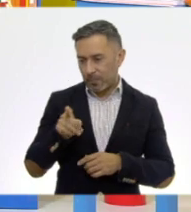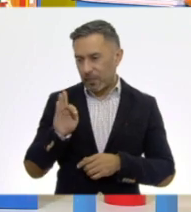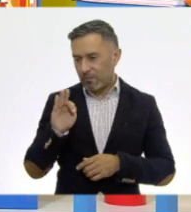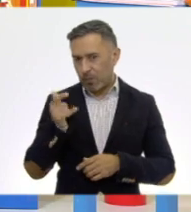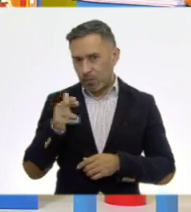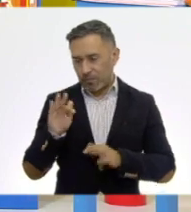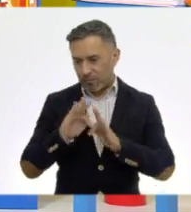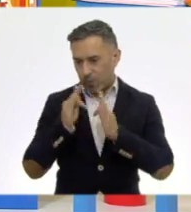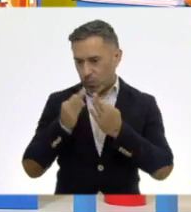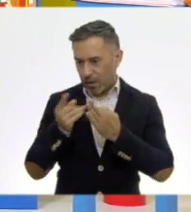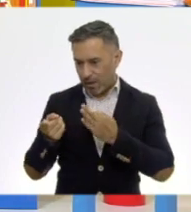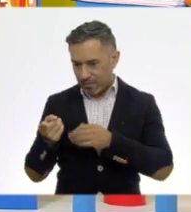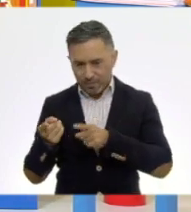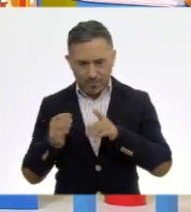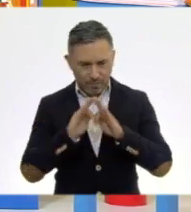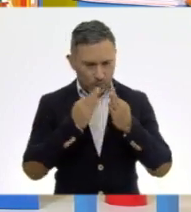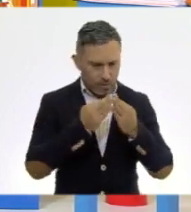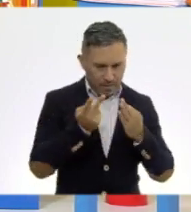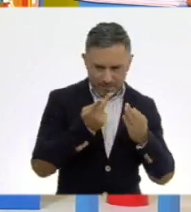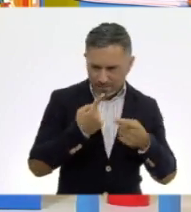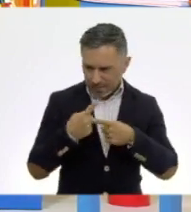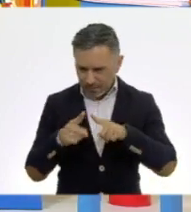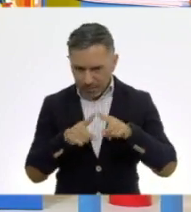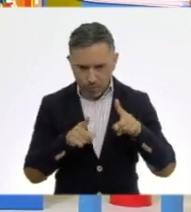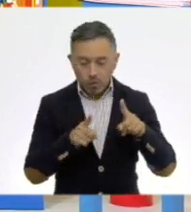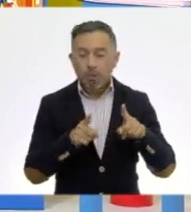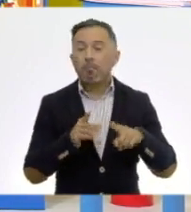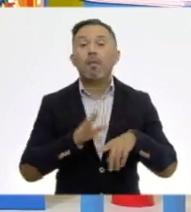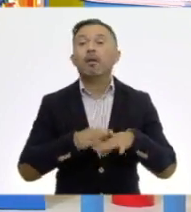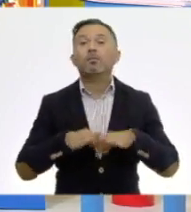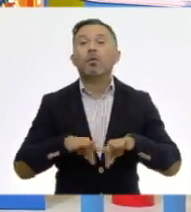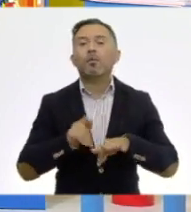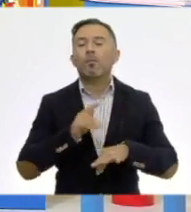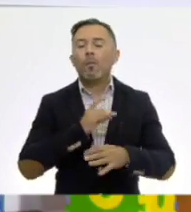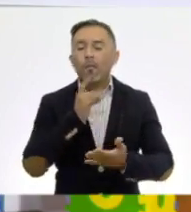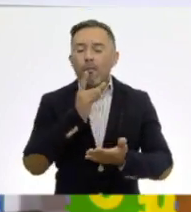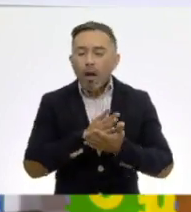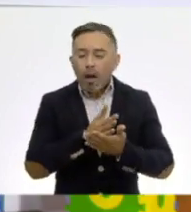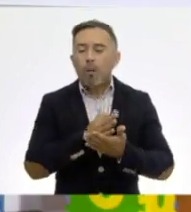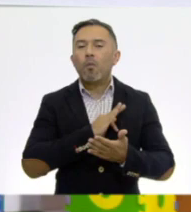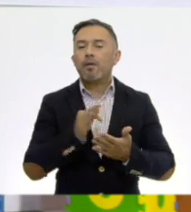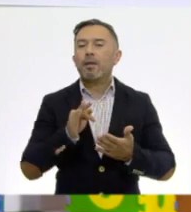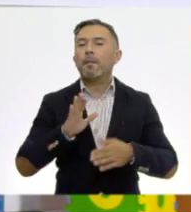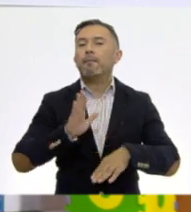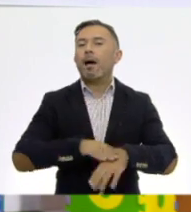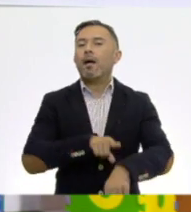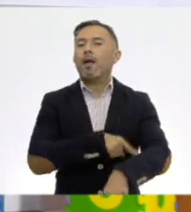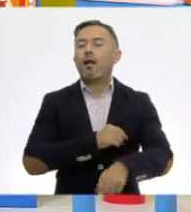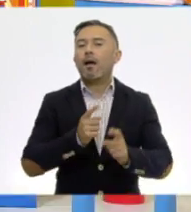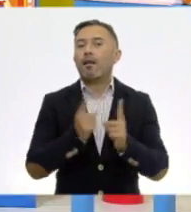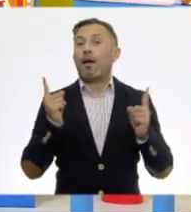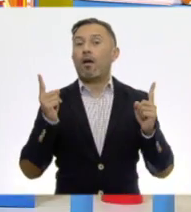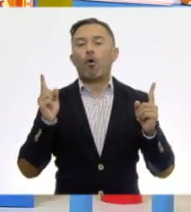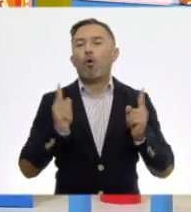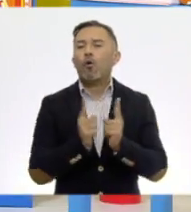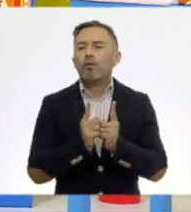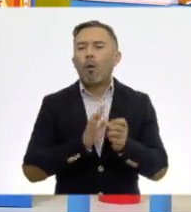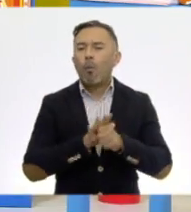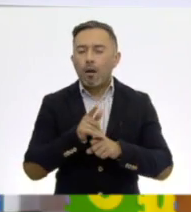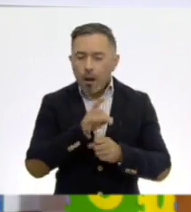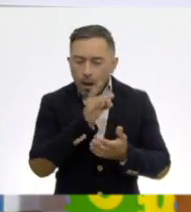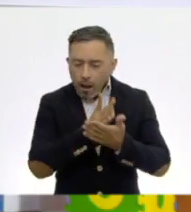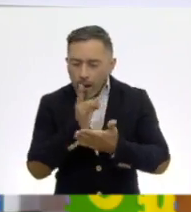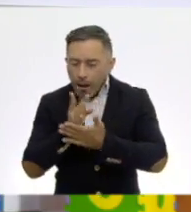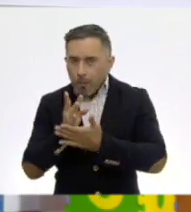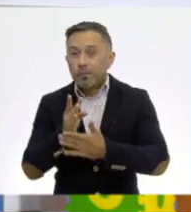figura geométrica. ¿Y el reto mayor? Distinguir cuál es la longitud más larga y cuál es la más corta. Ándale. ¿Qué les parece,